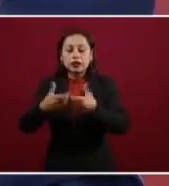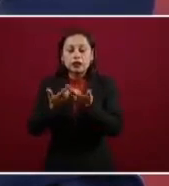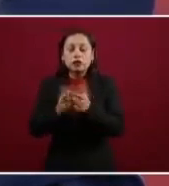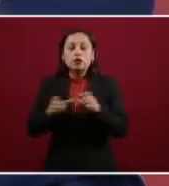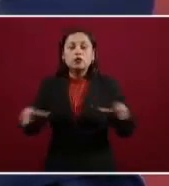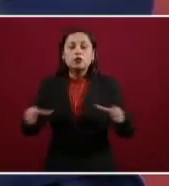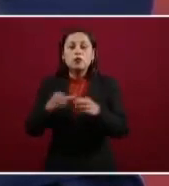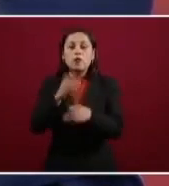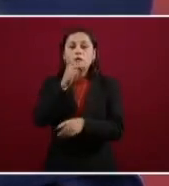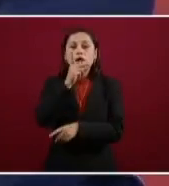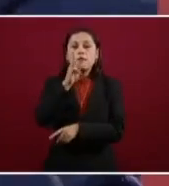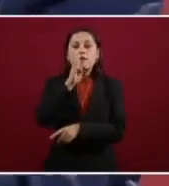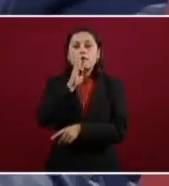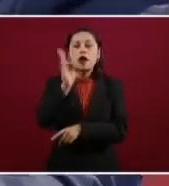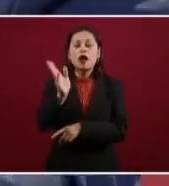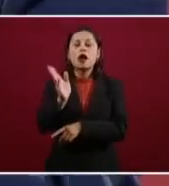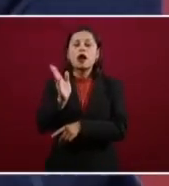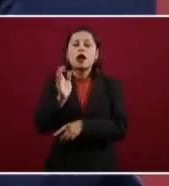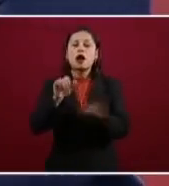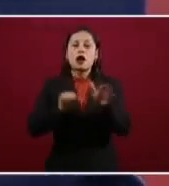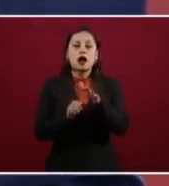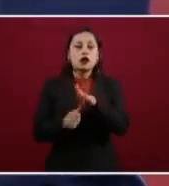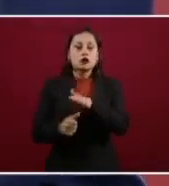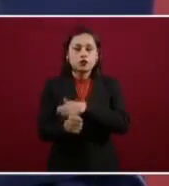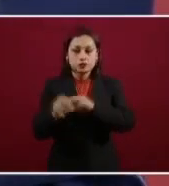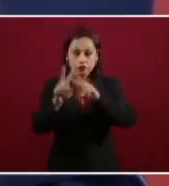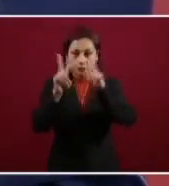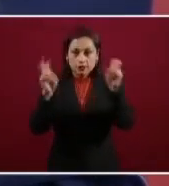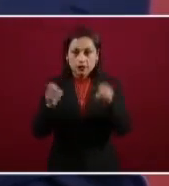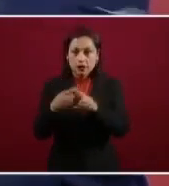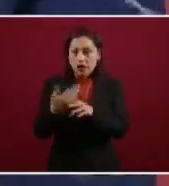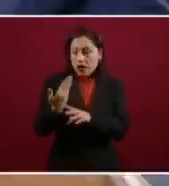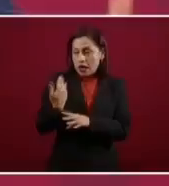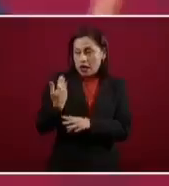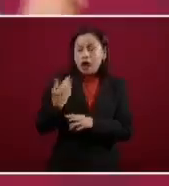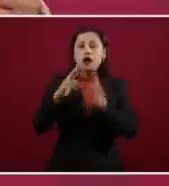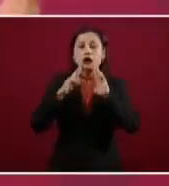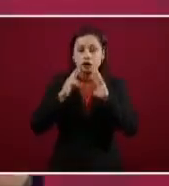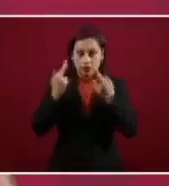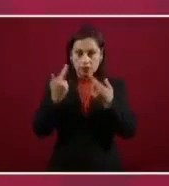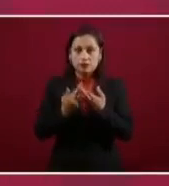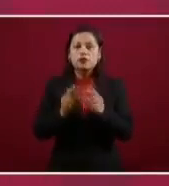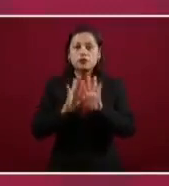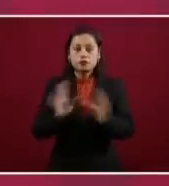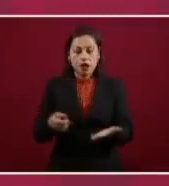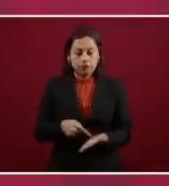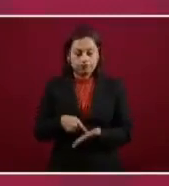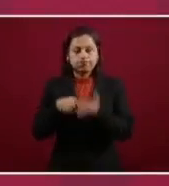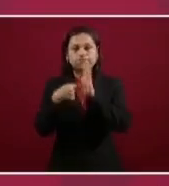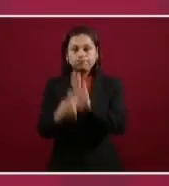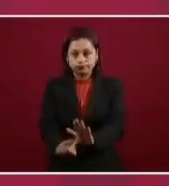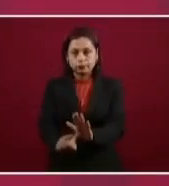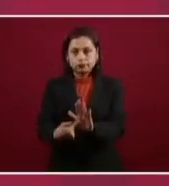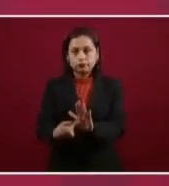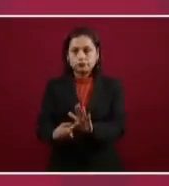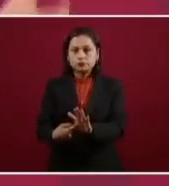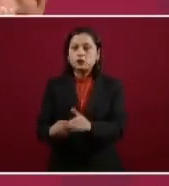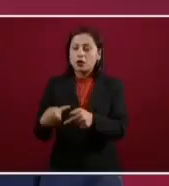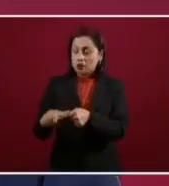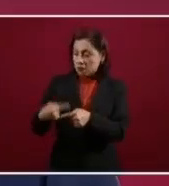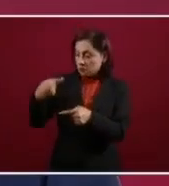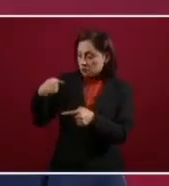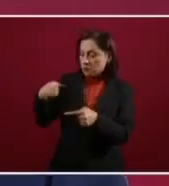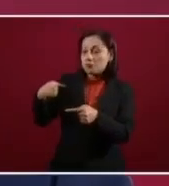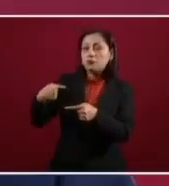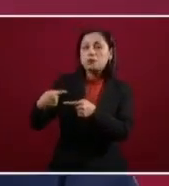ayotzinapa que acabamos de tener una reunión y si se ha avanzado y ellos